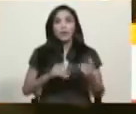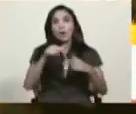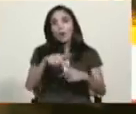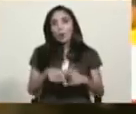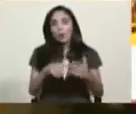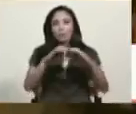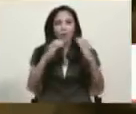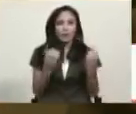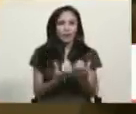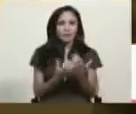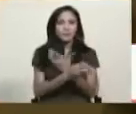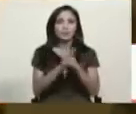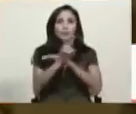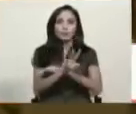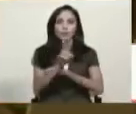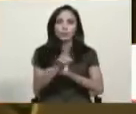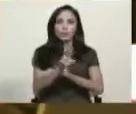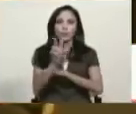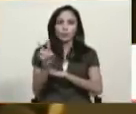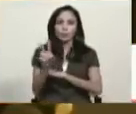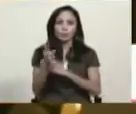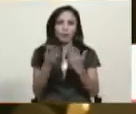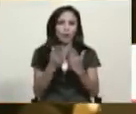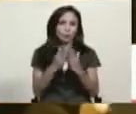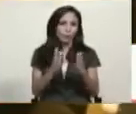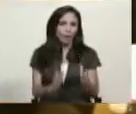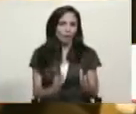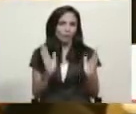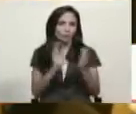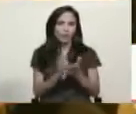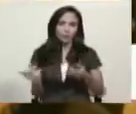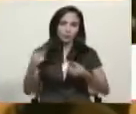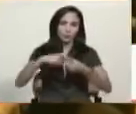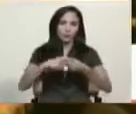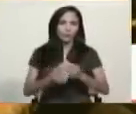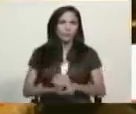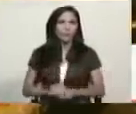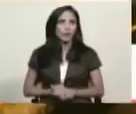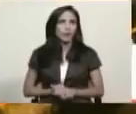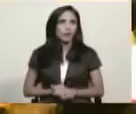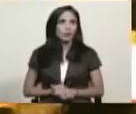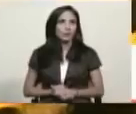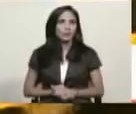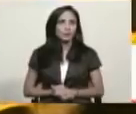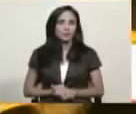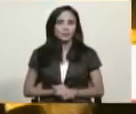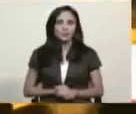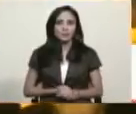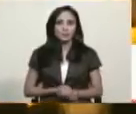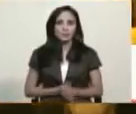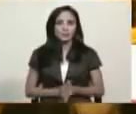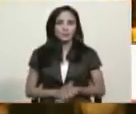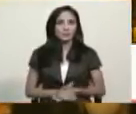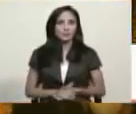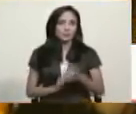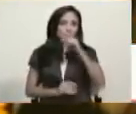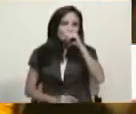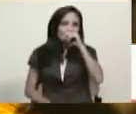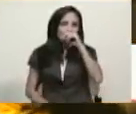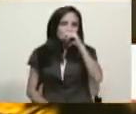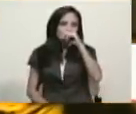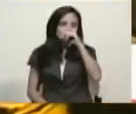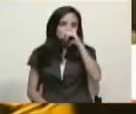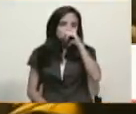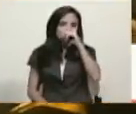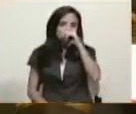222 estudiantes que están en la escuela establecido, ¿verdad? Hay estudiantes de Brasil,